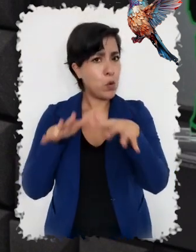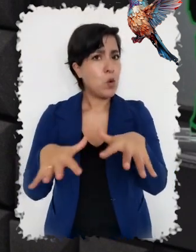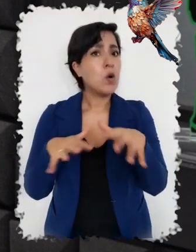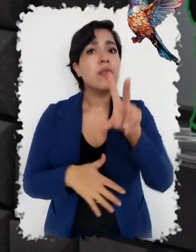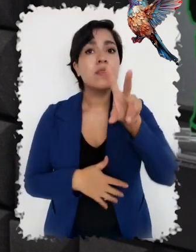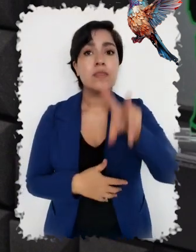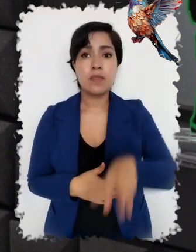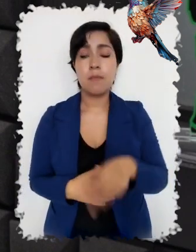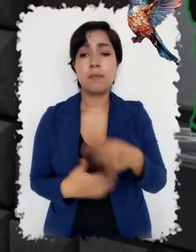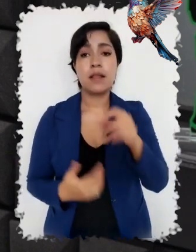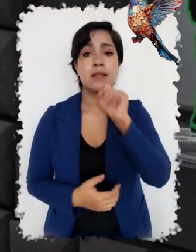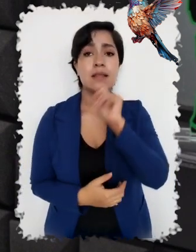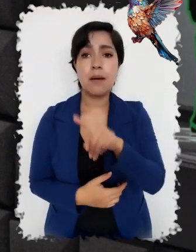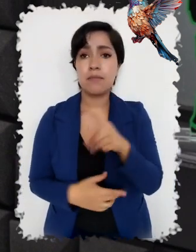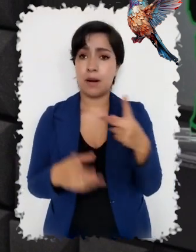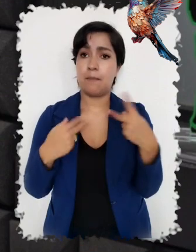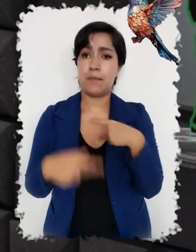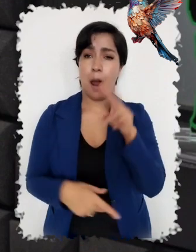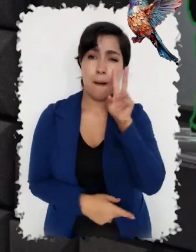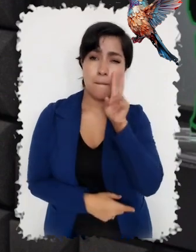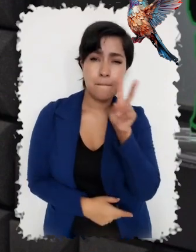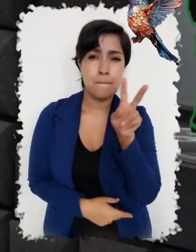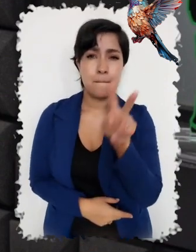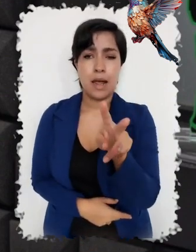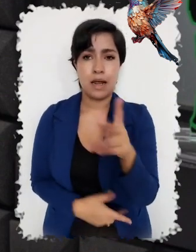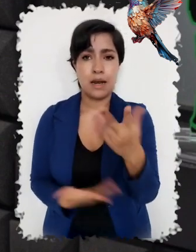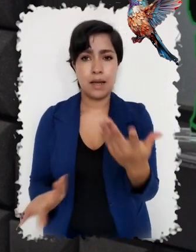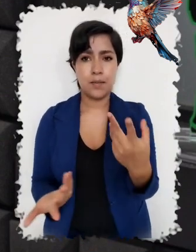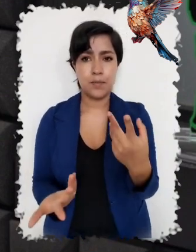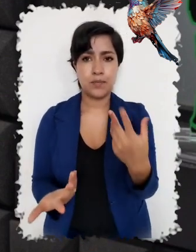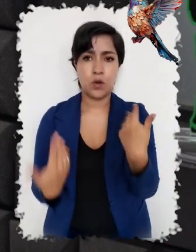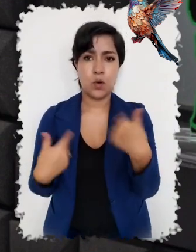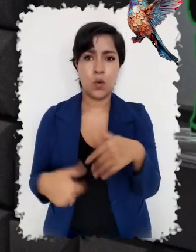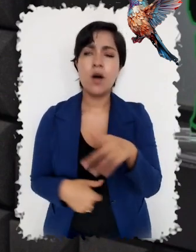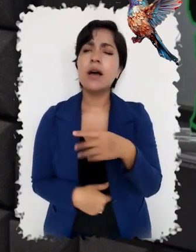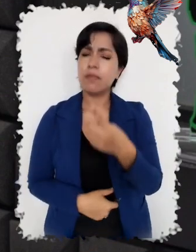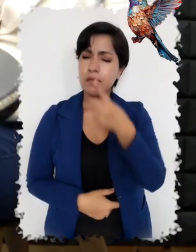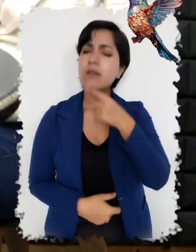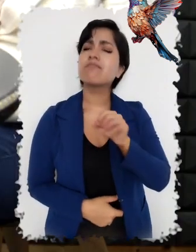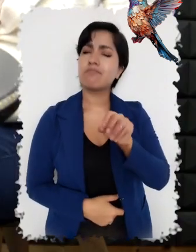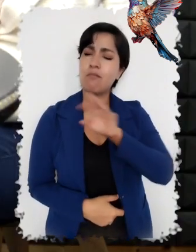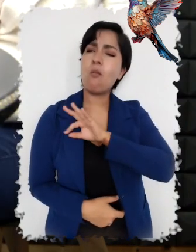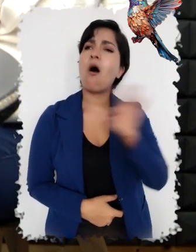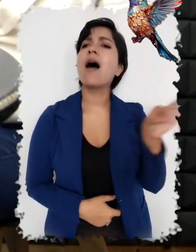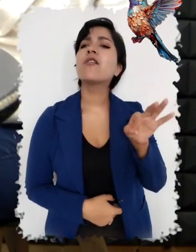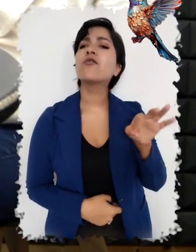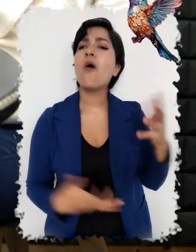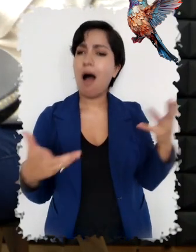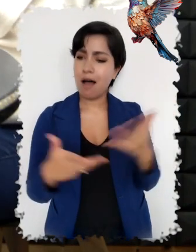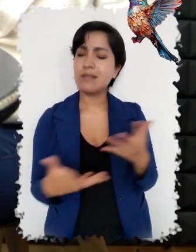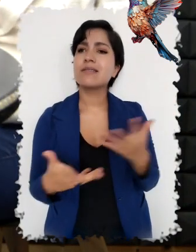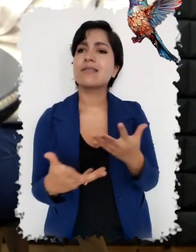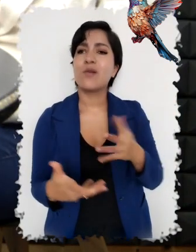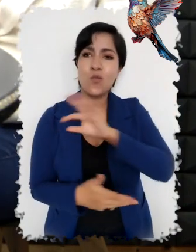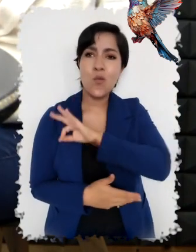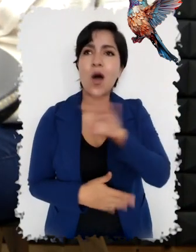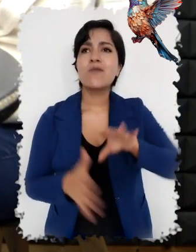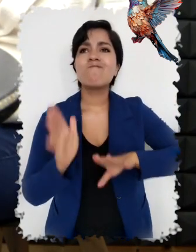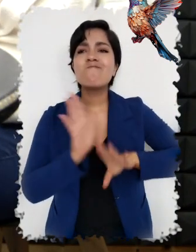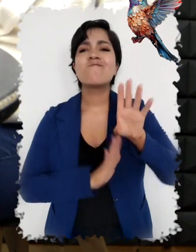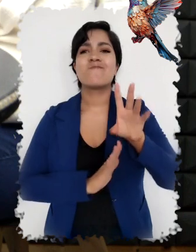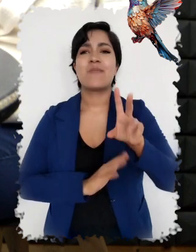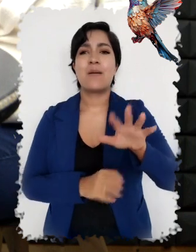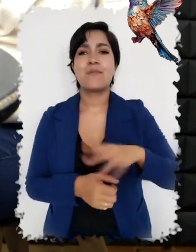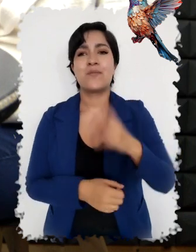creo que además la gente que te ve se Echa para adelante dice va Hay que hacerlo Hay que hacerlo